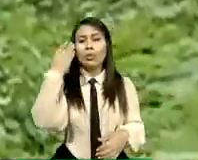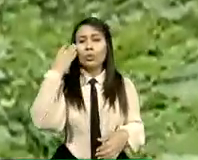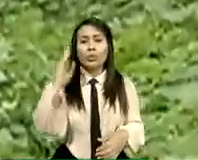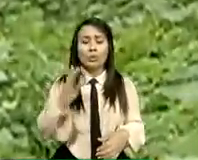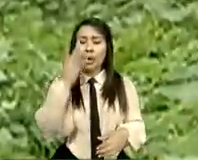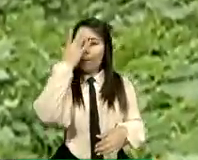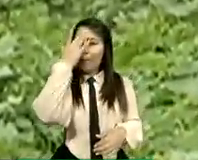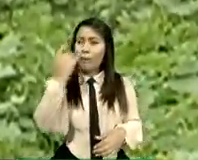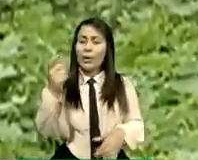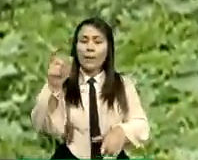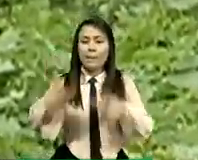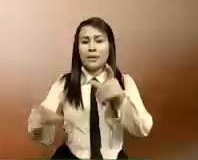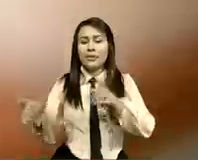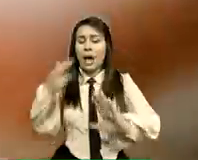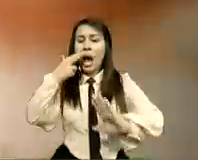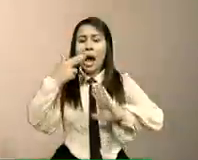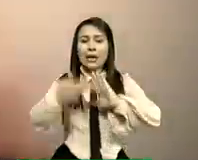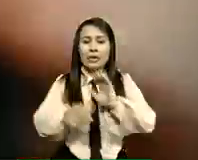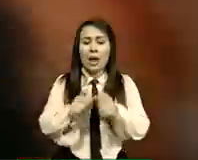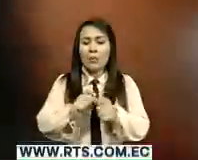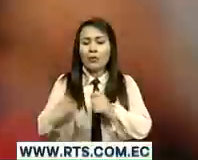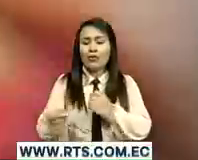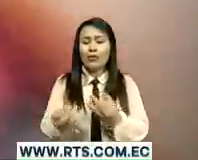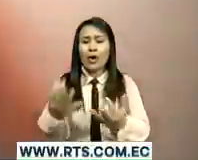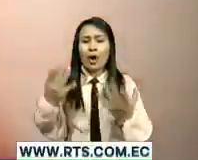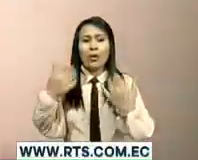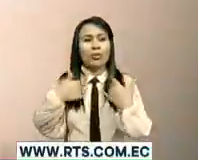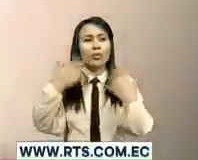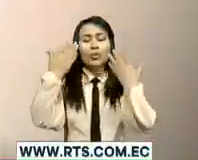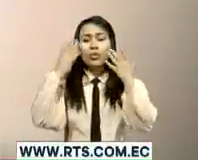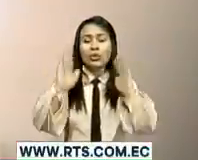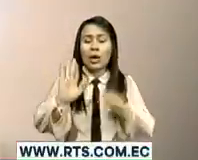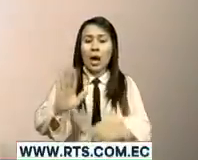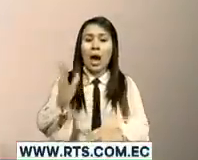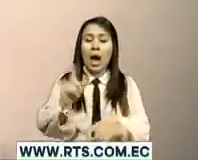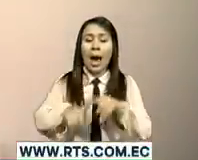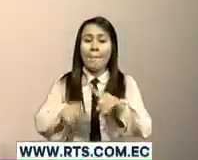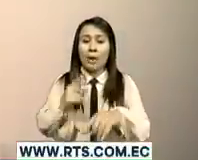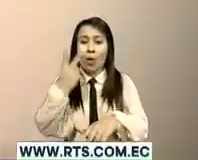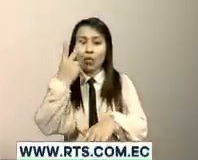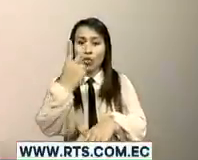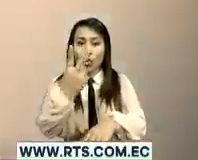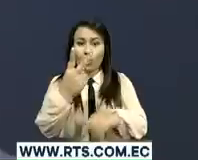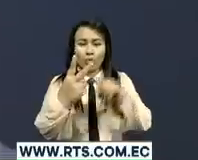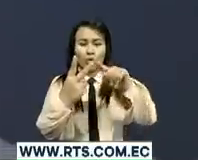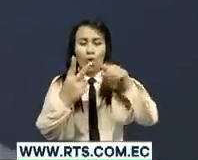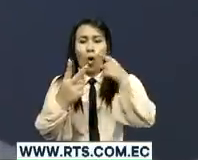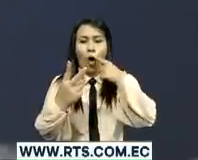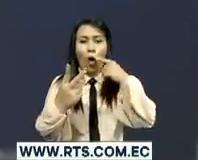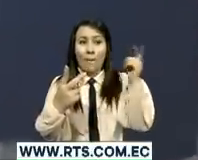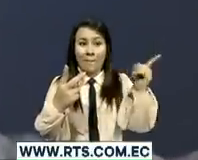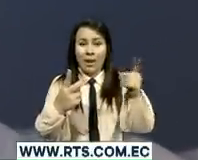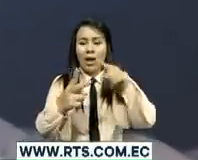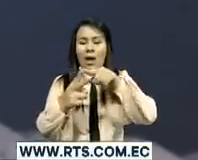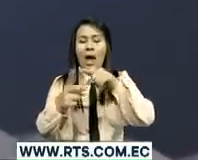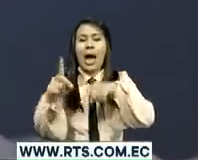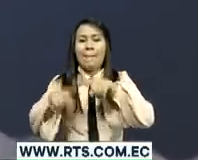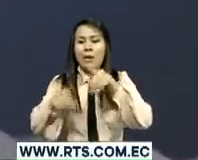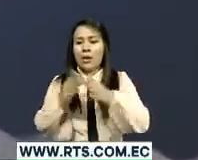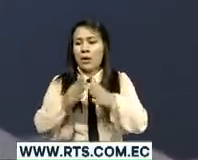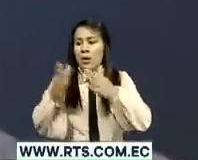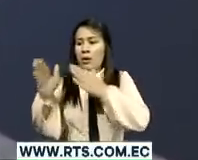qué intentaron matarlos de esa manera. Su amigo se recupera de las heridas en una casa ubicada a pocas cuadras,